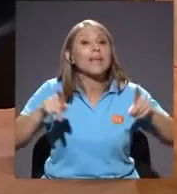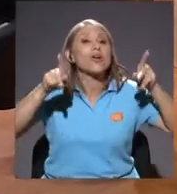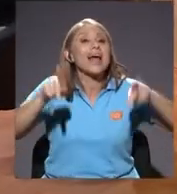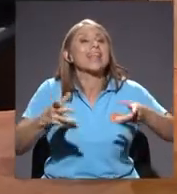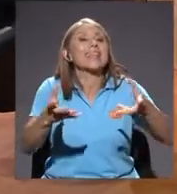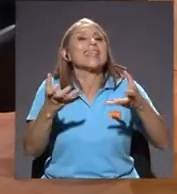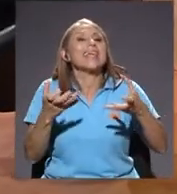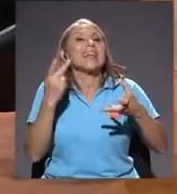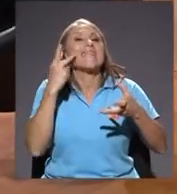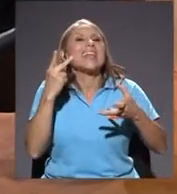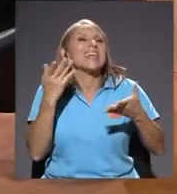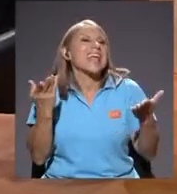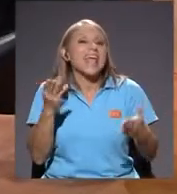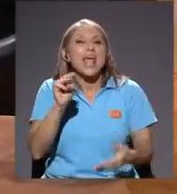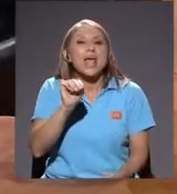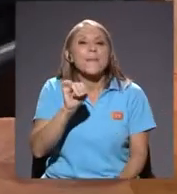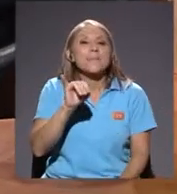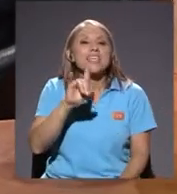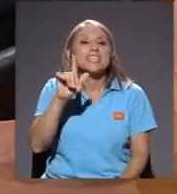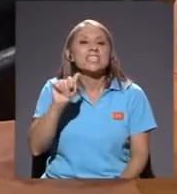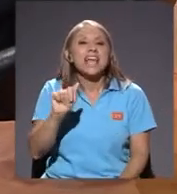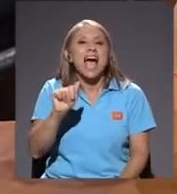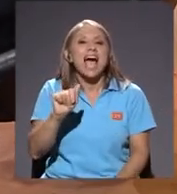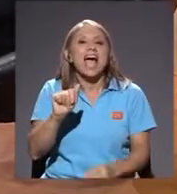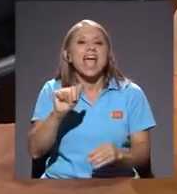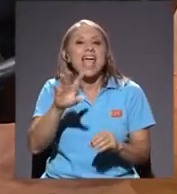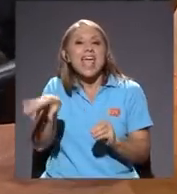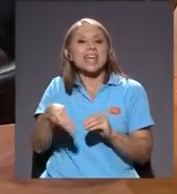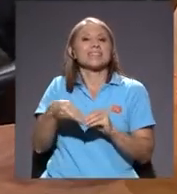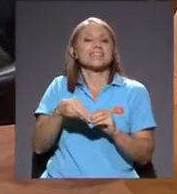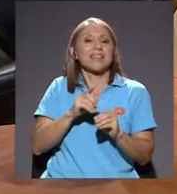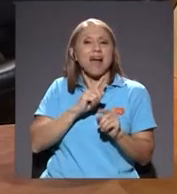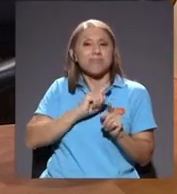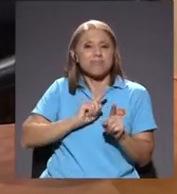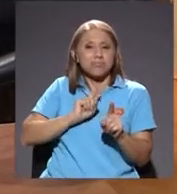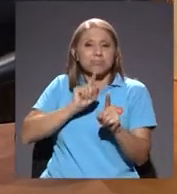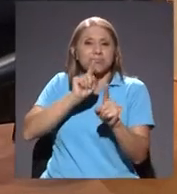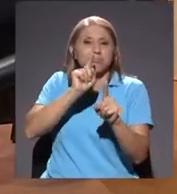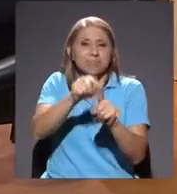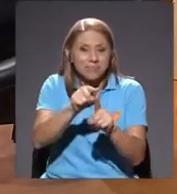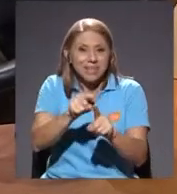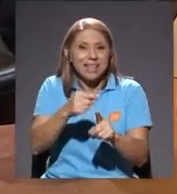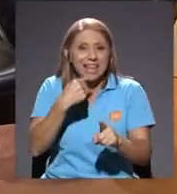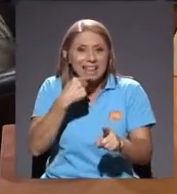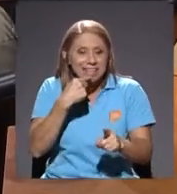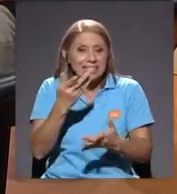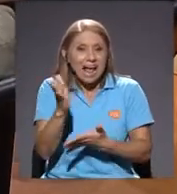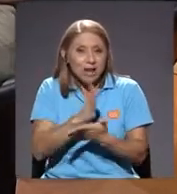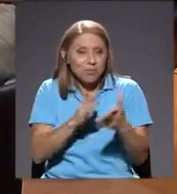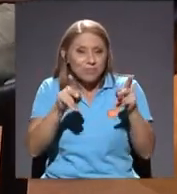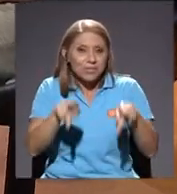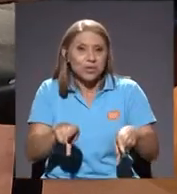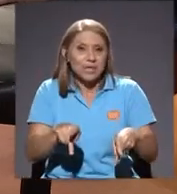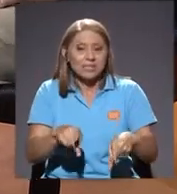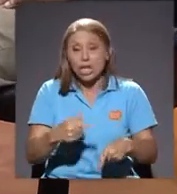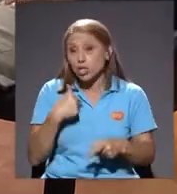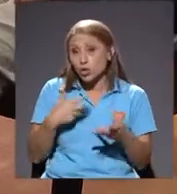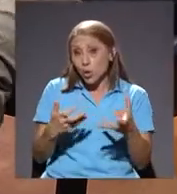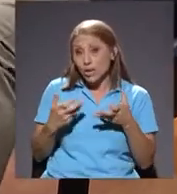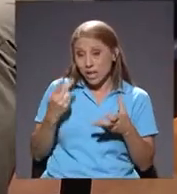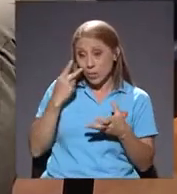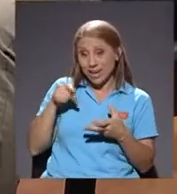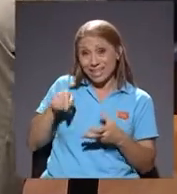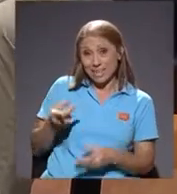le llaman verdad algunos este conferencista es bueno yo quiero ver también que esa plata que yo estoy invirtiendo que estoy pagando en forma de